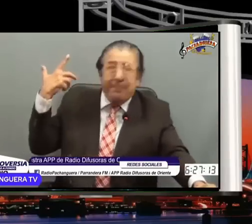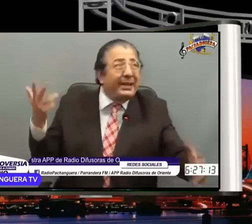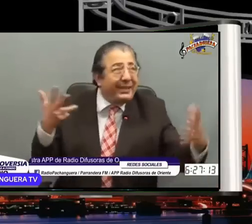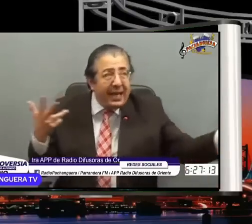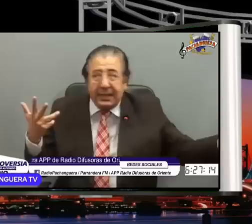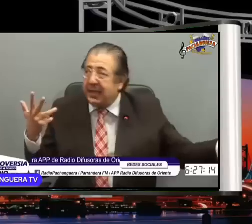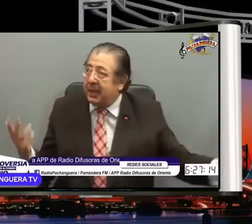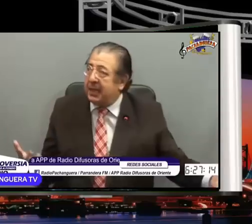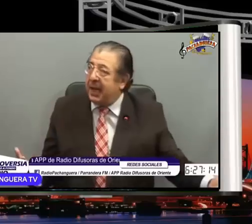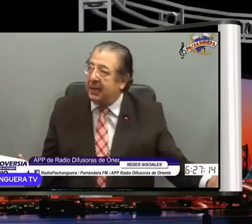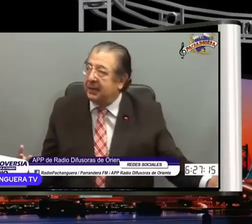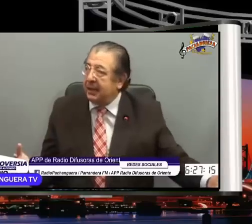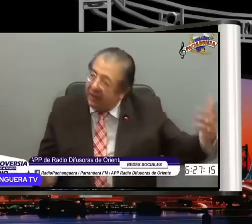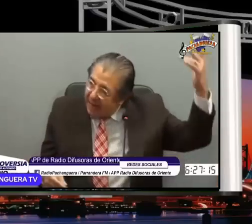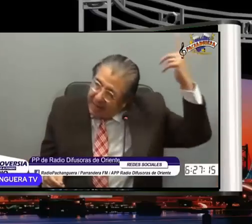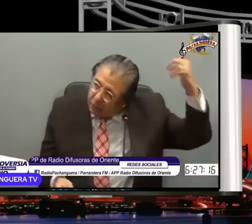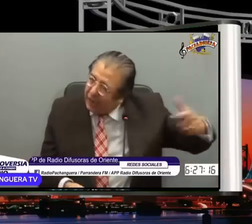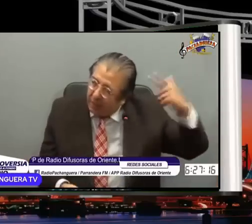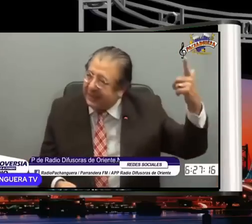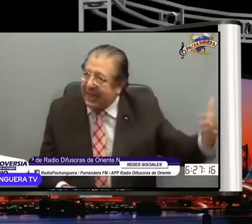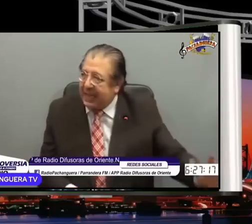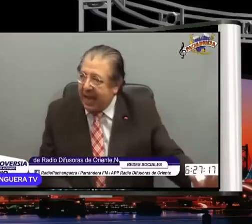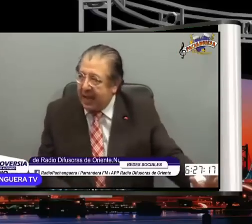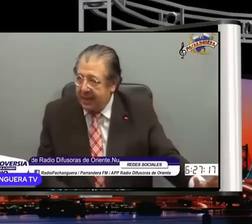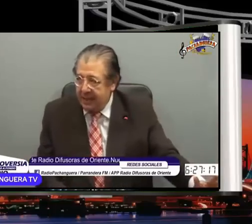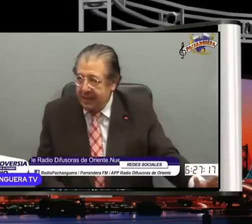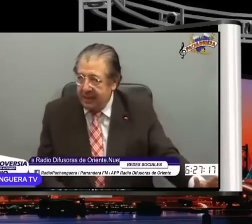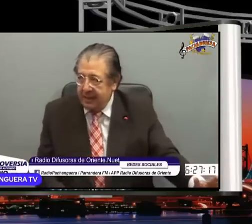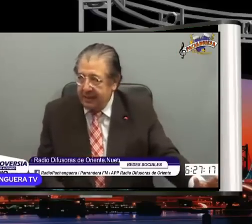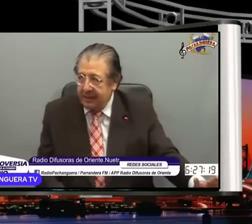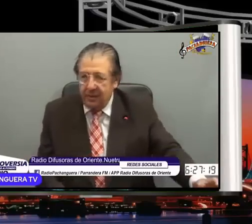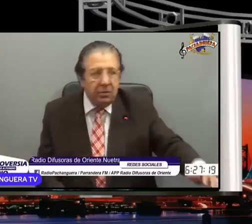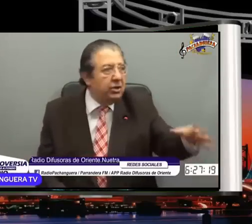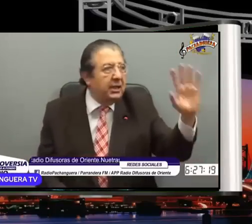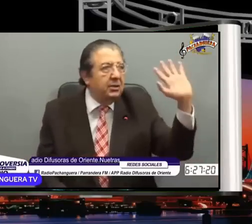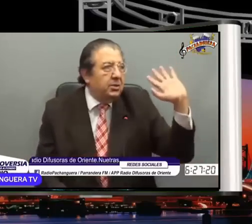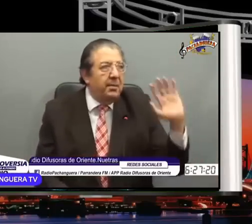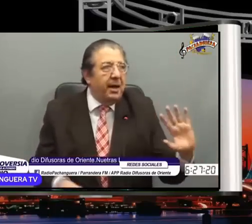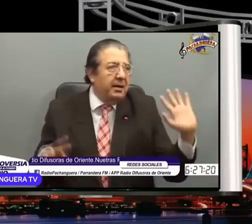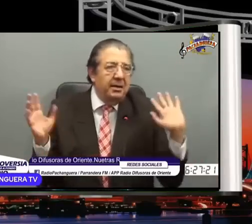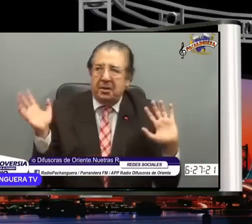la punta de la boca, porque en todas las entrevistas que estos